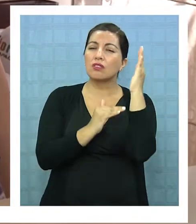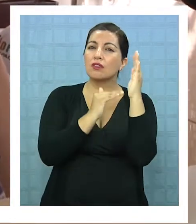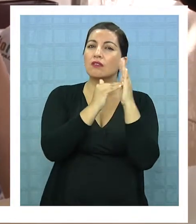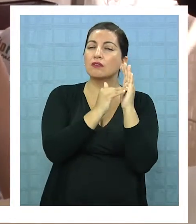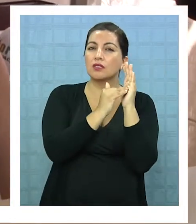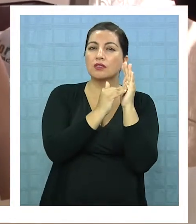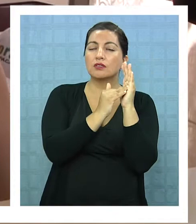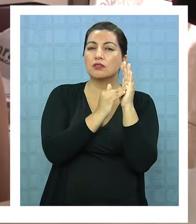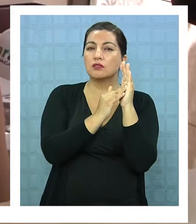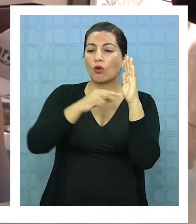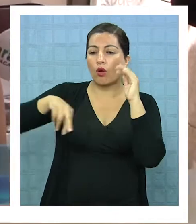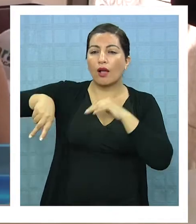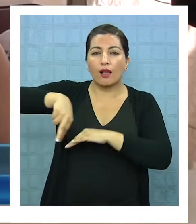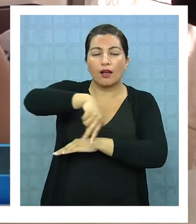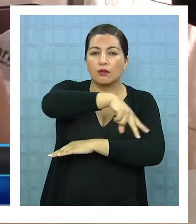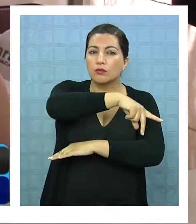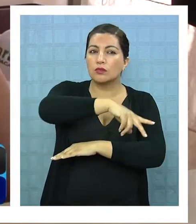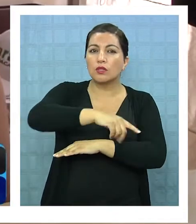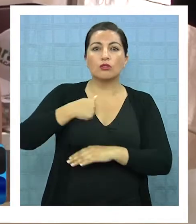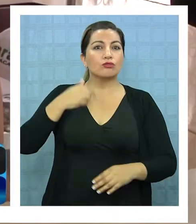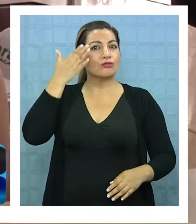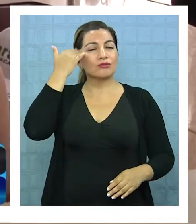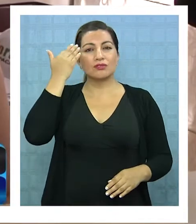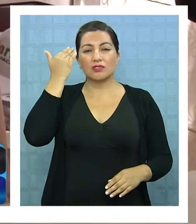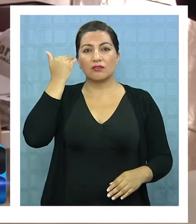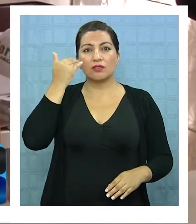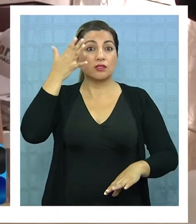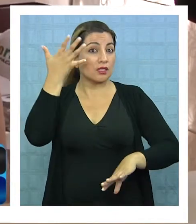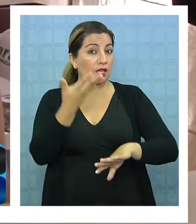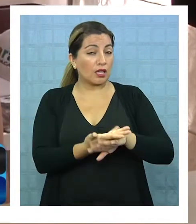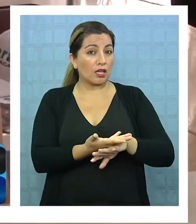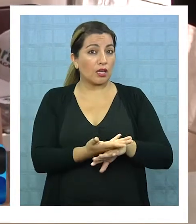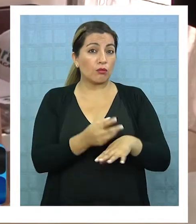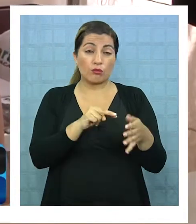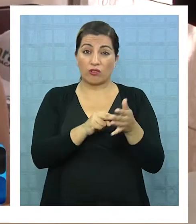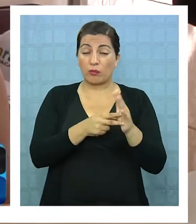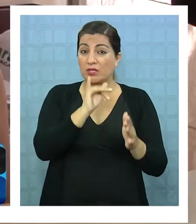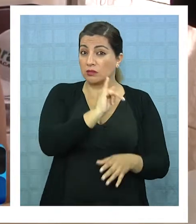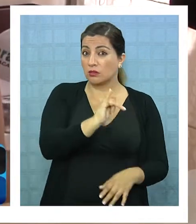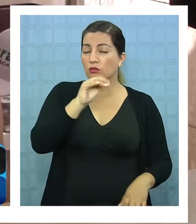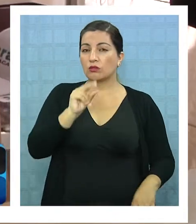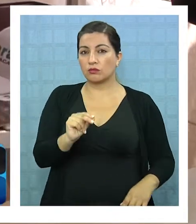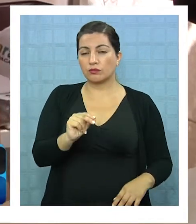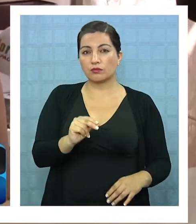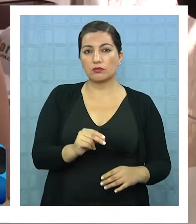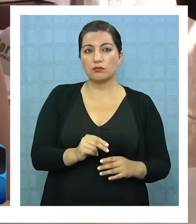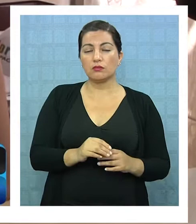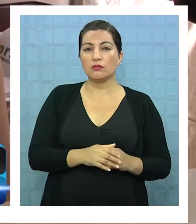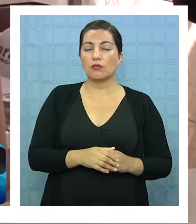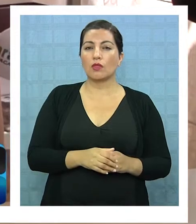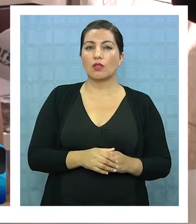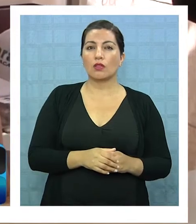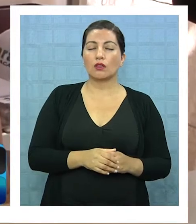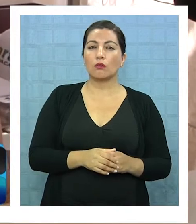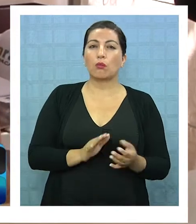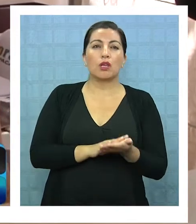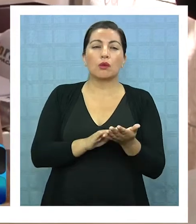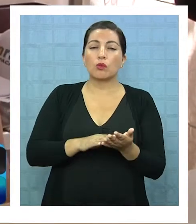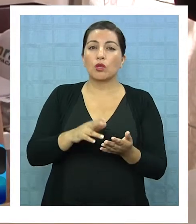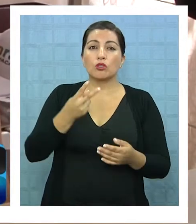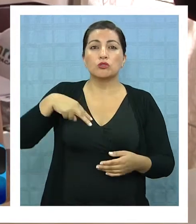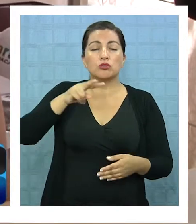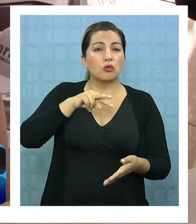estuviera transitando allá abajo, pero ella no sabía si hubo o no ese problema. Pero como que si hay o no algún